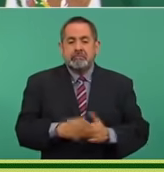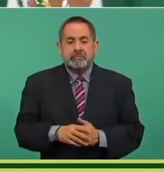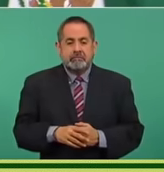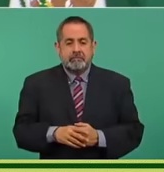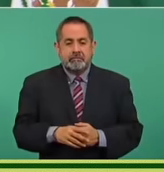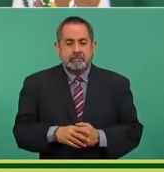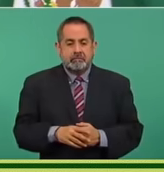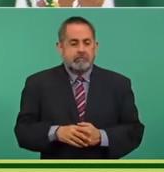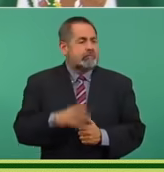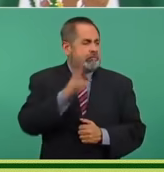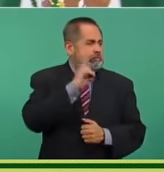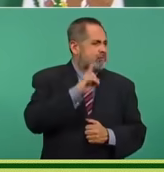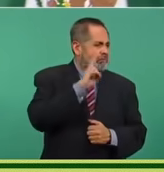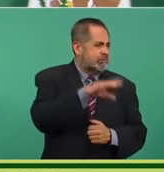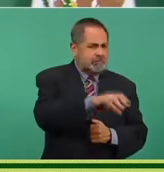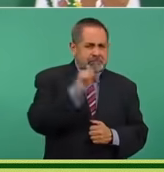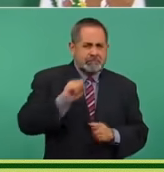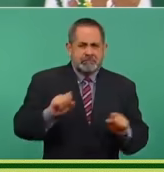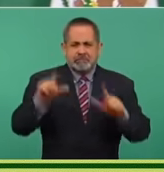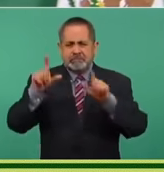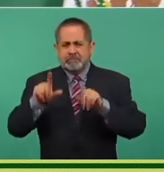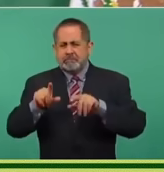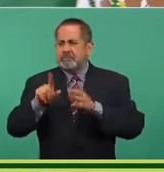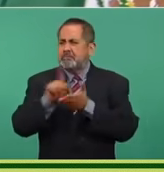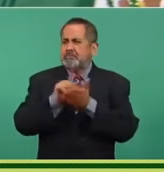ojalá y lo consigamos